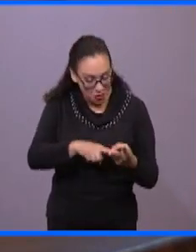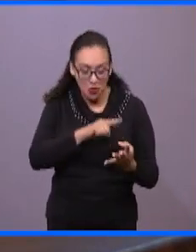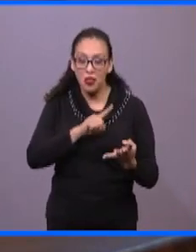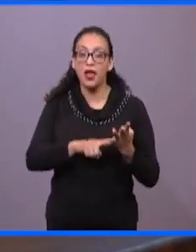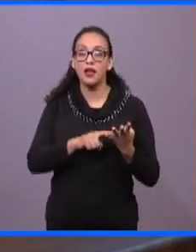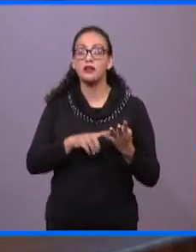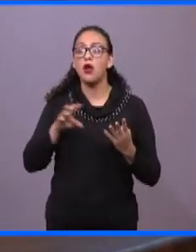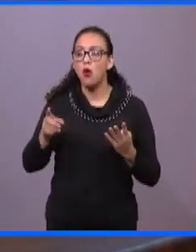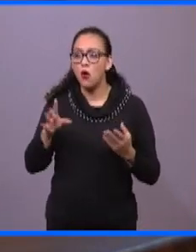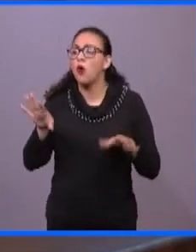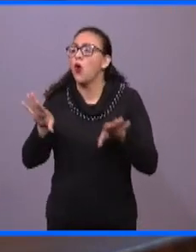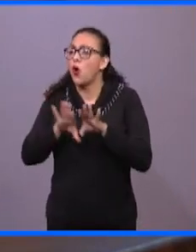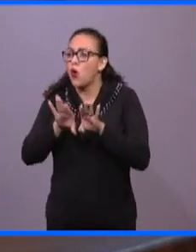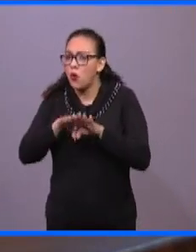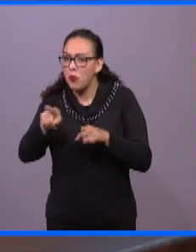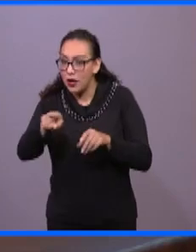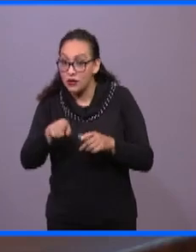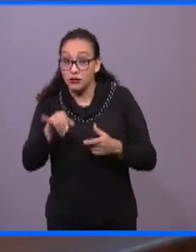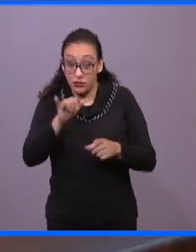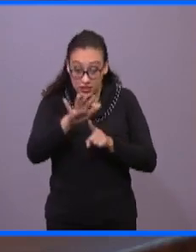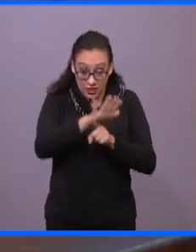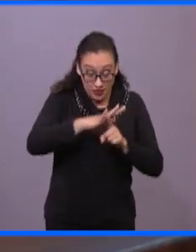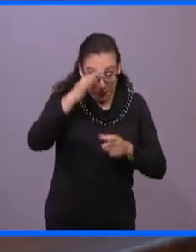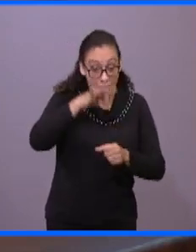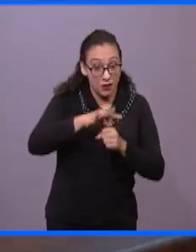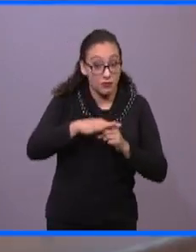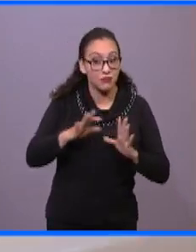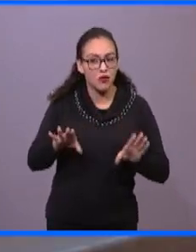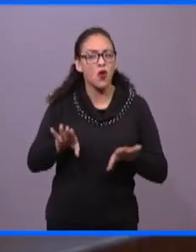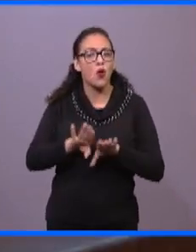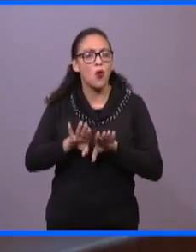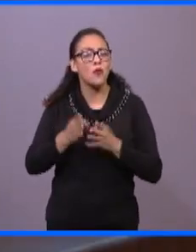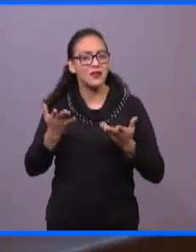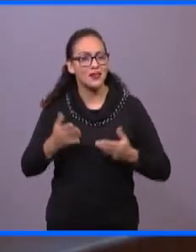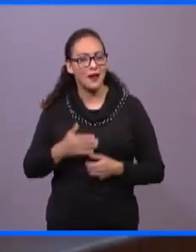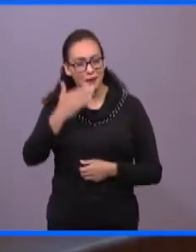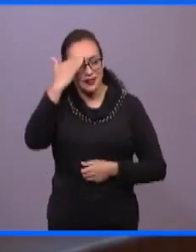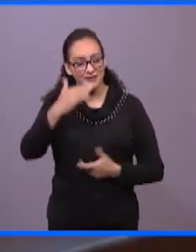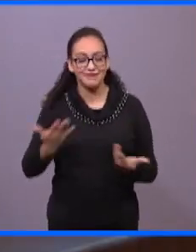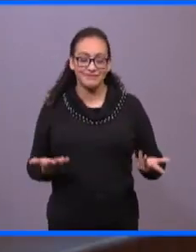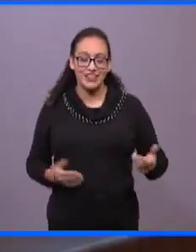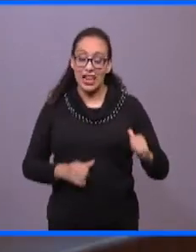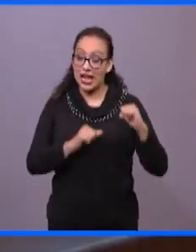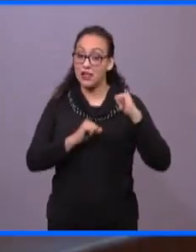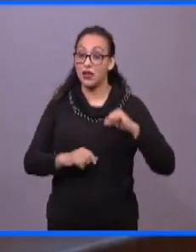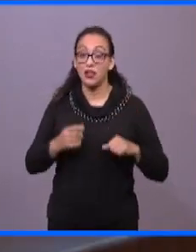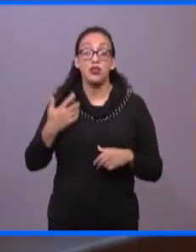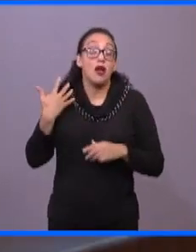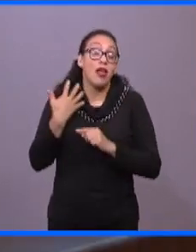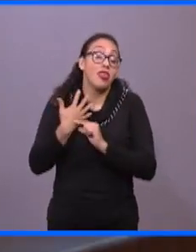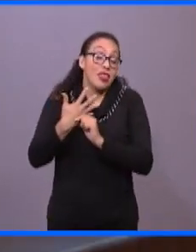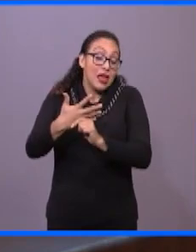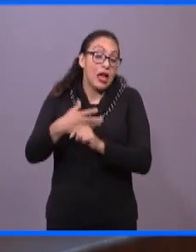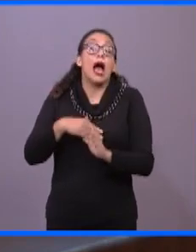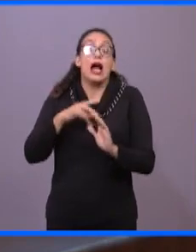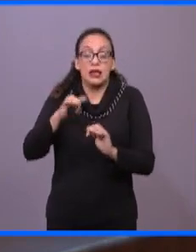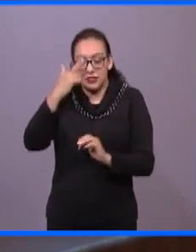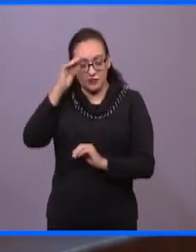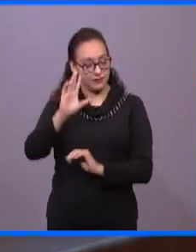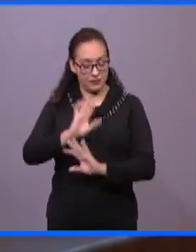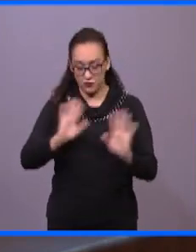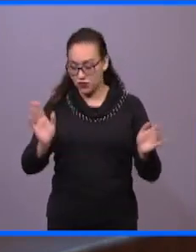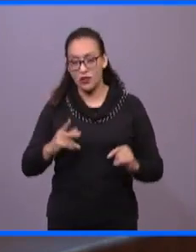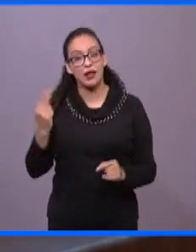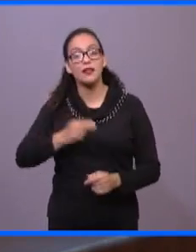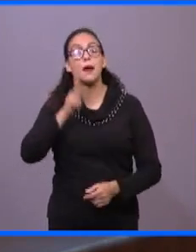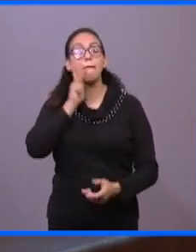esos materiales habían influido en los procesos electorales. Las autoridades no pueden actuar solo por meros rumores, por